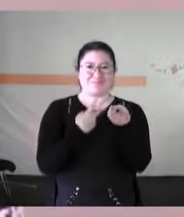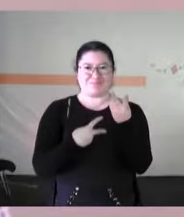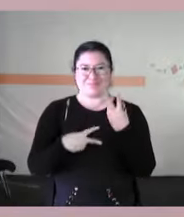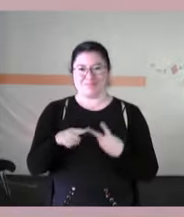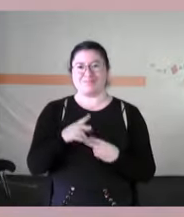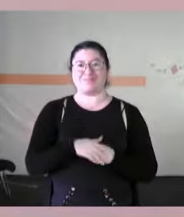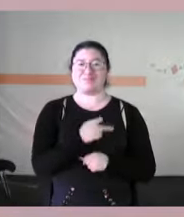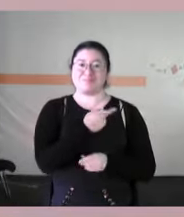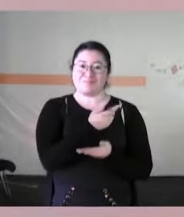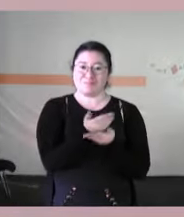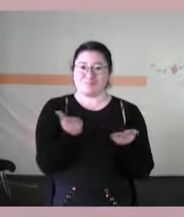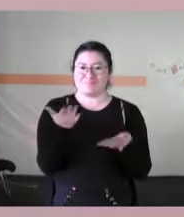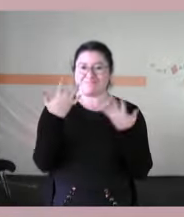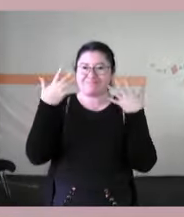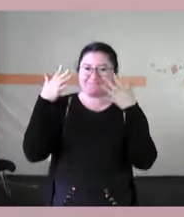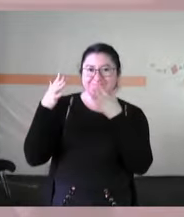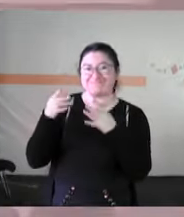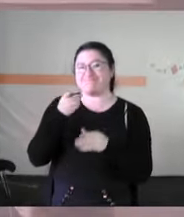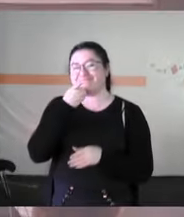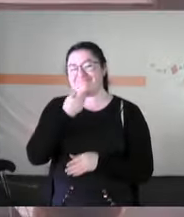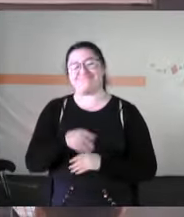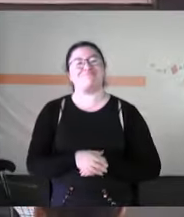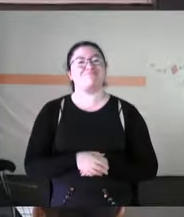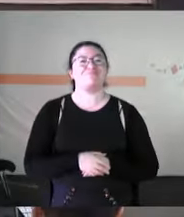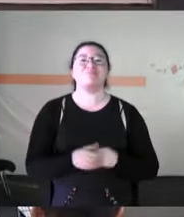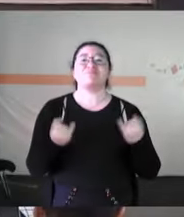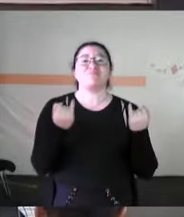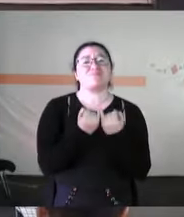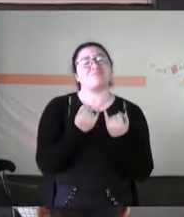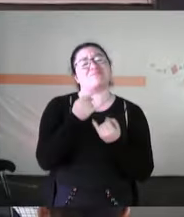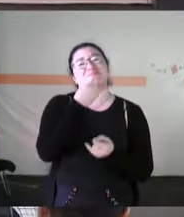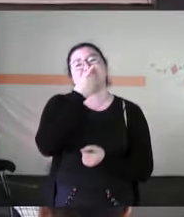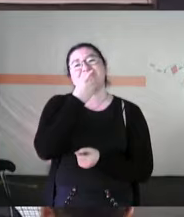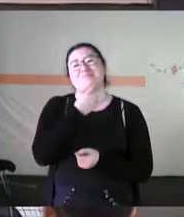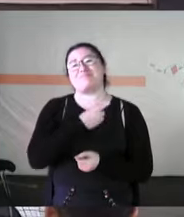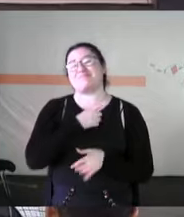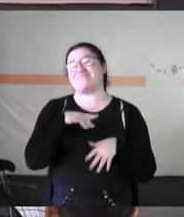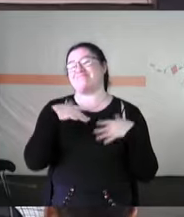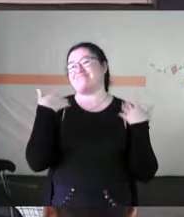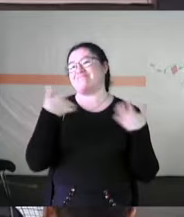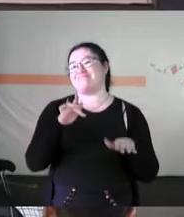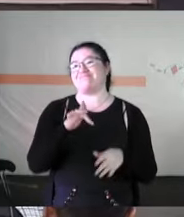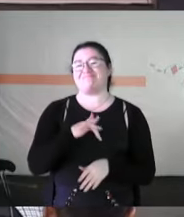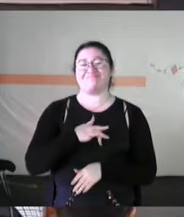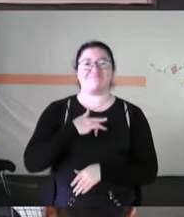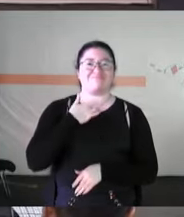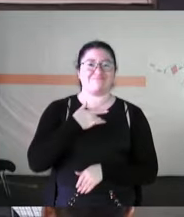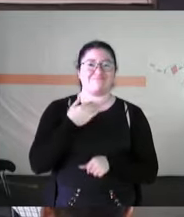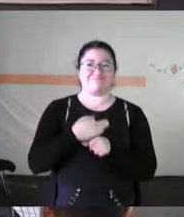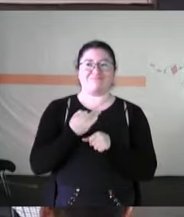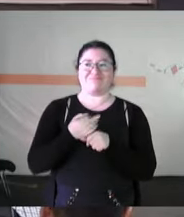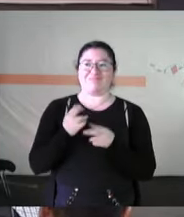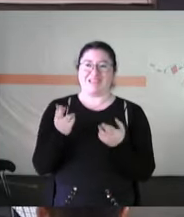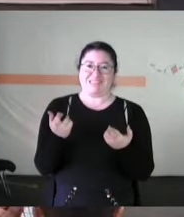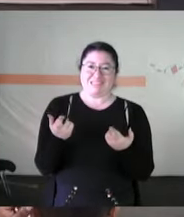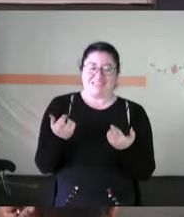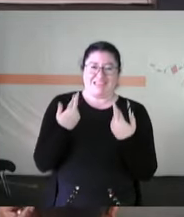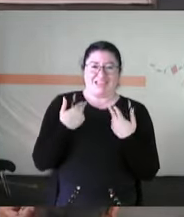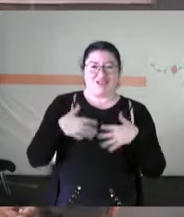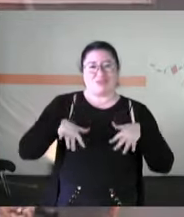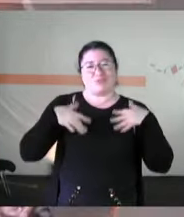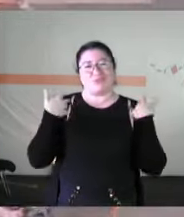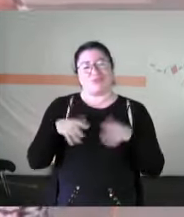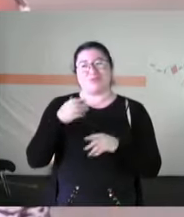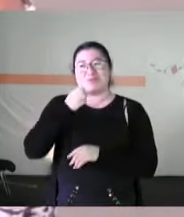sus aplausos, gracias por tu ilusión. De verdad que me emociona, me dieron este regalito, miren qué cosa más